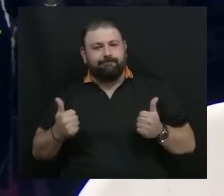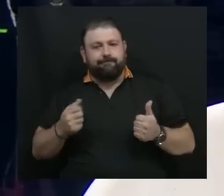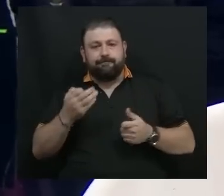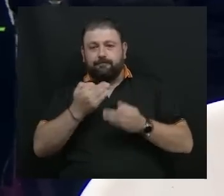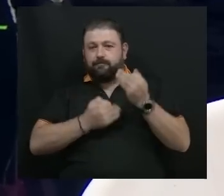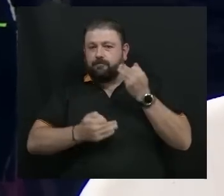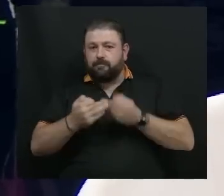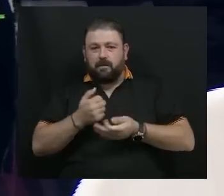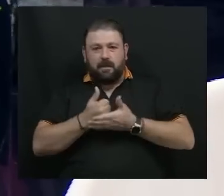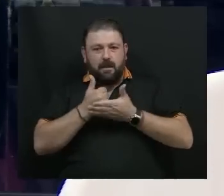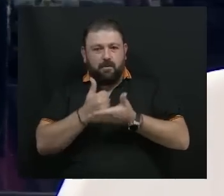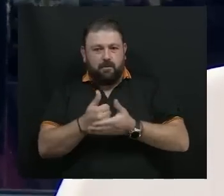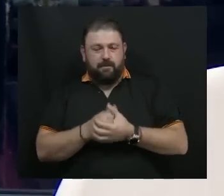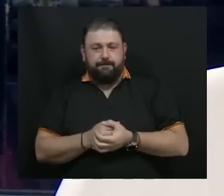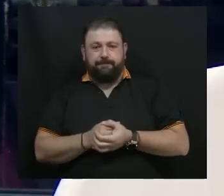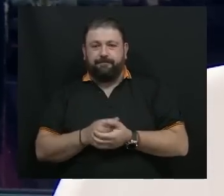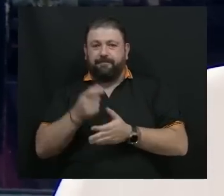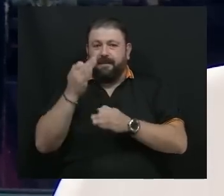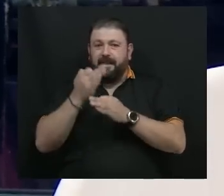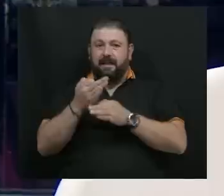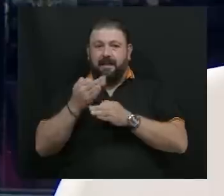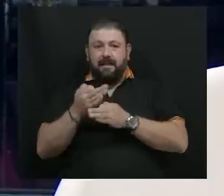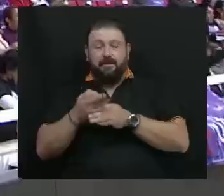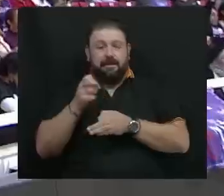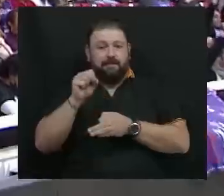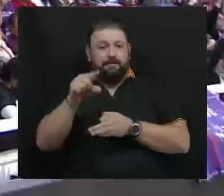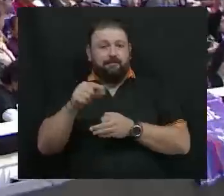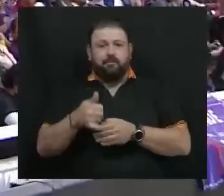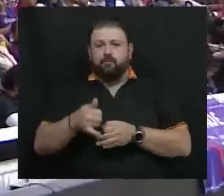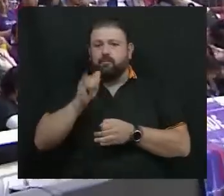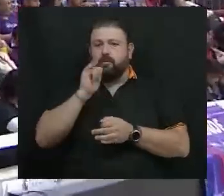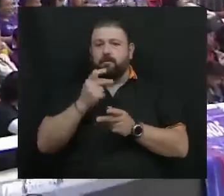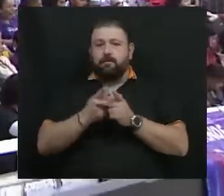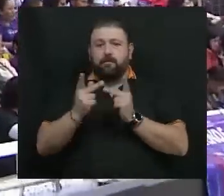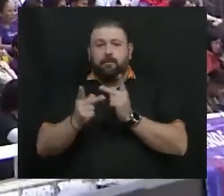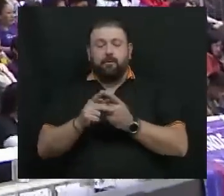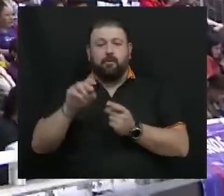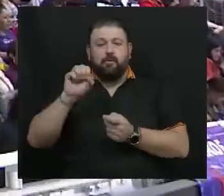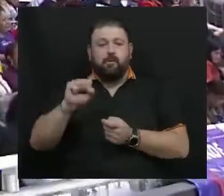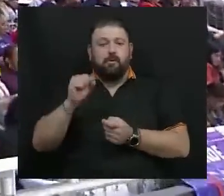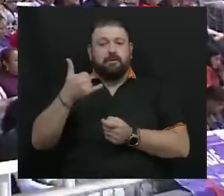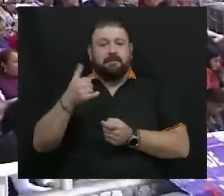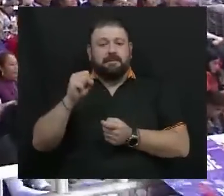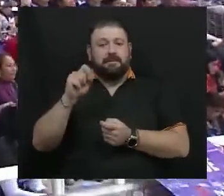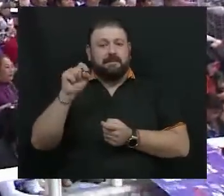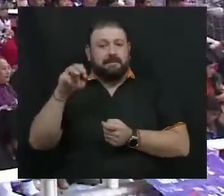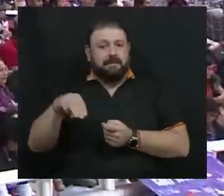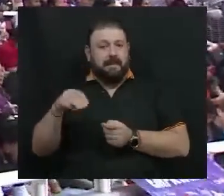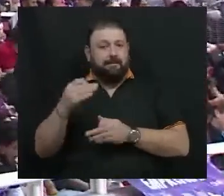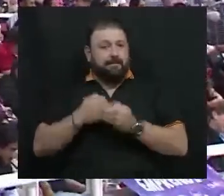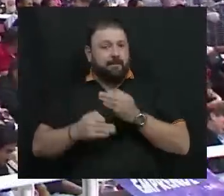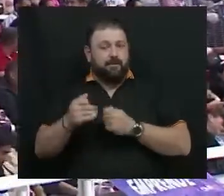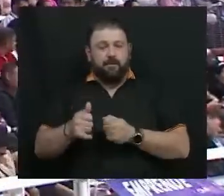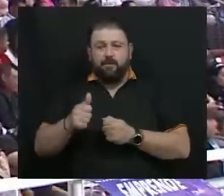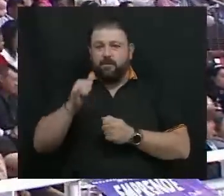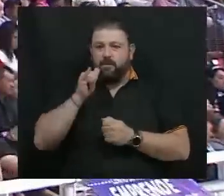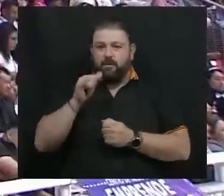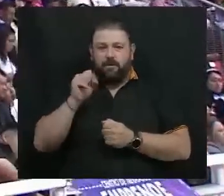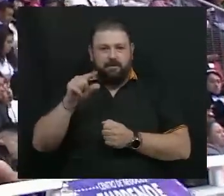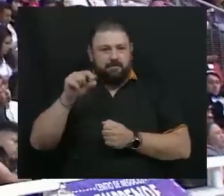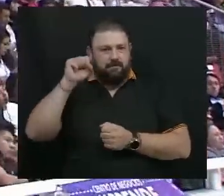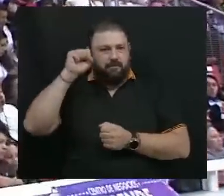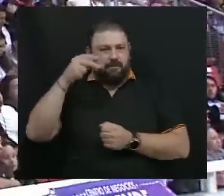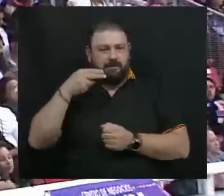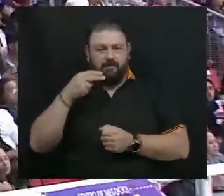¿Quién está tomando System desde hace 90 días? Ya tenemos más de 90 días de estar en el mercado, ¿verdad? Y los resultados han